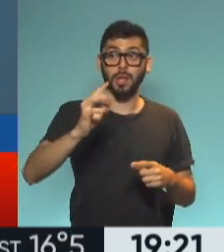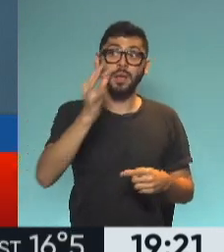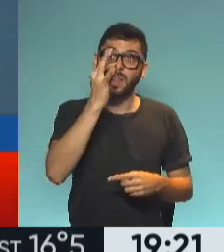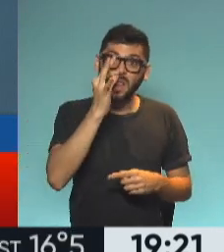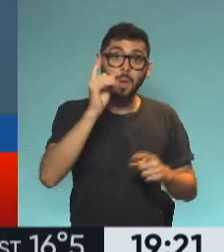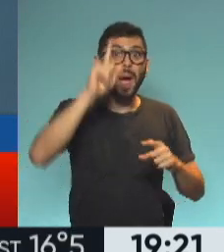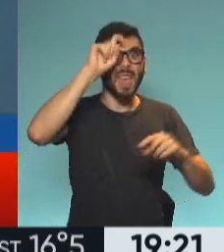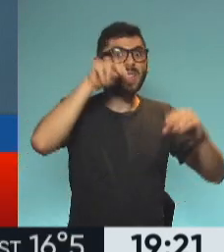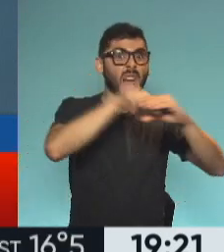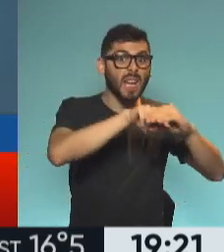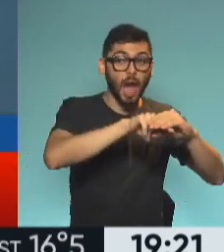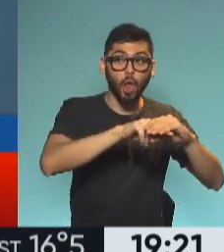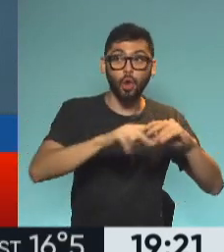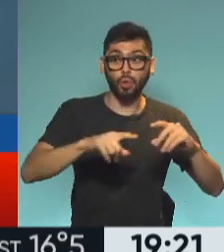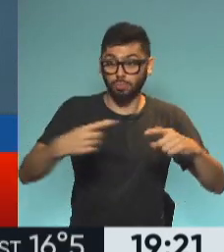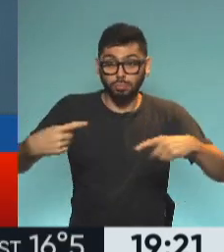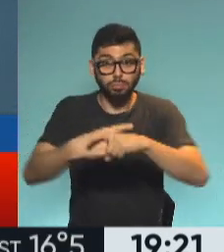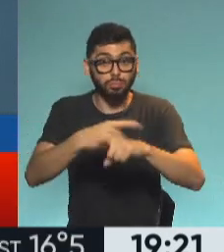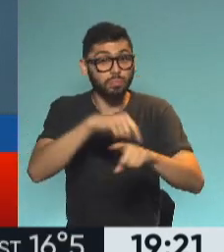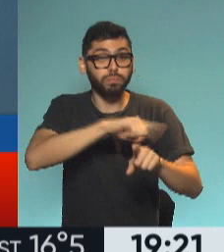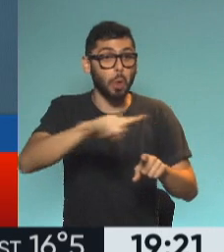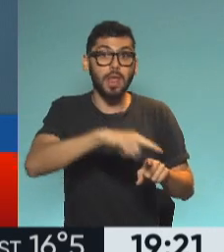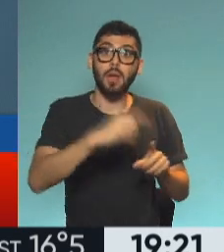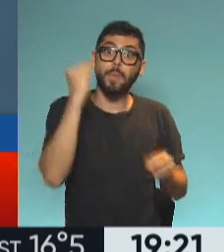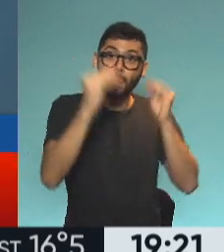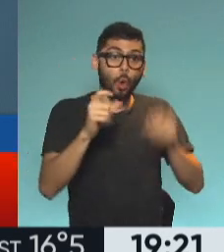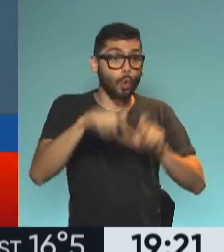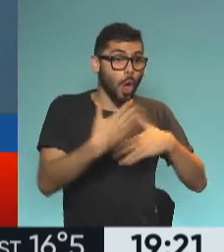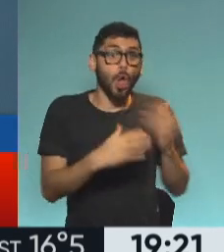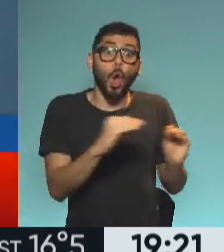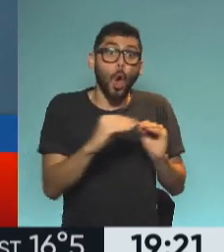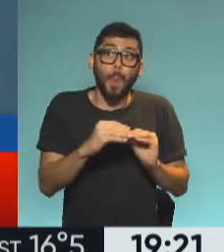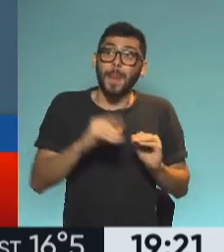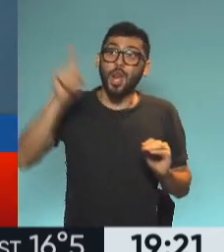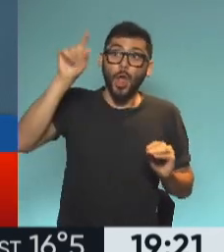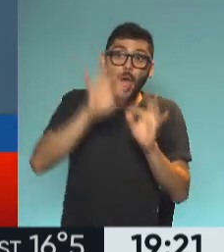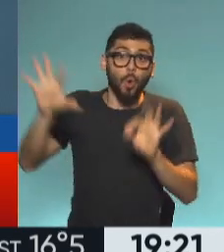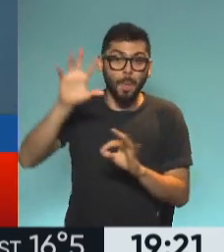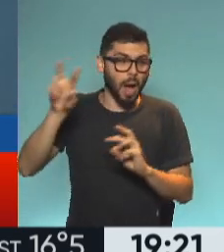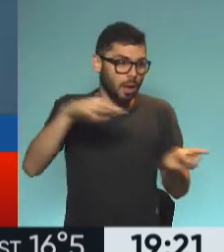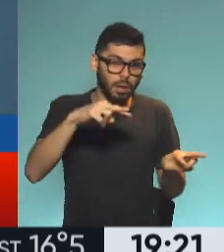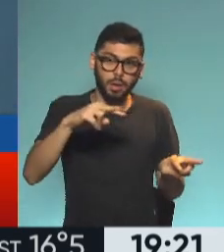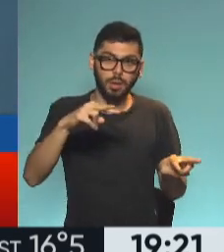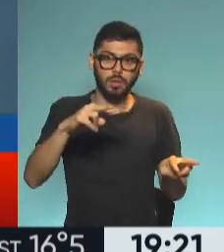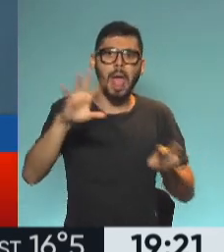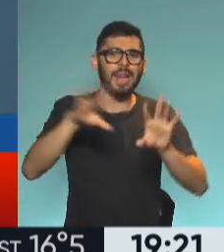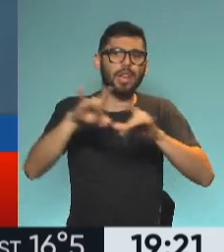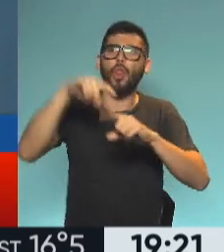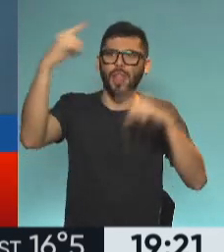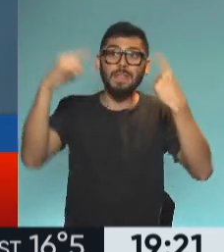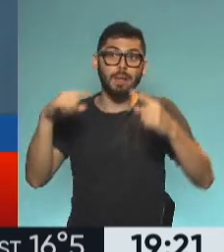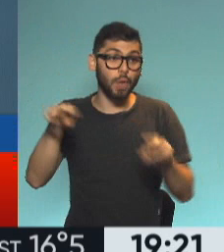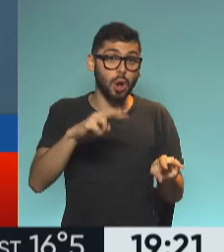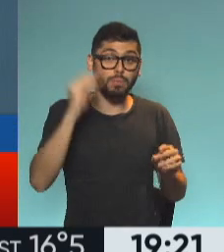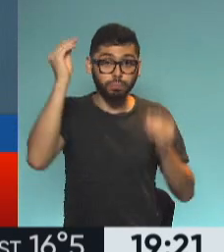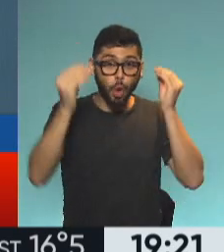internado. Esto preocupó a los grandes jugadores y compañeros de él en Europa. que juegan en distintas selecciones, sí, ¿no? Tanto